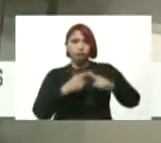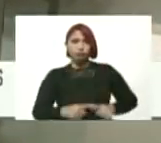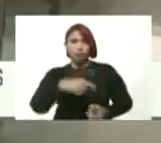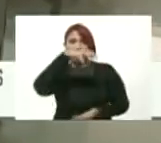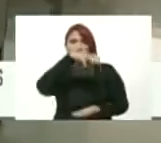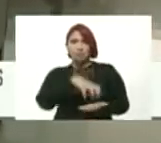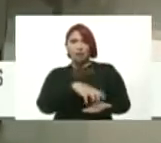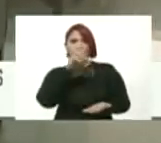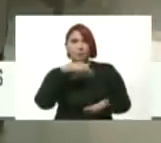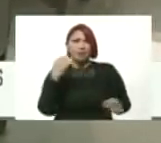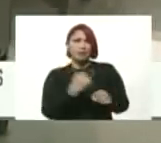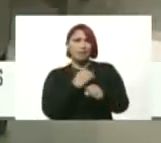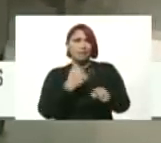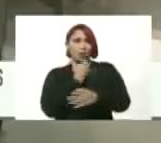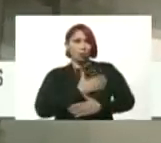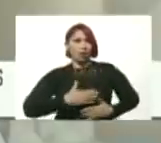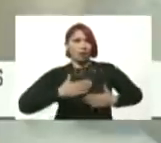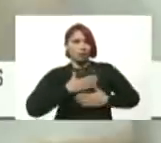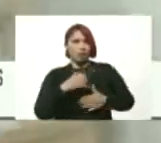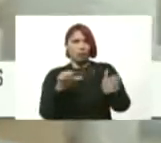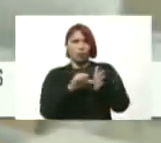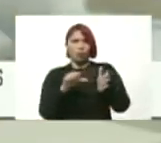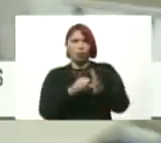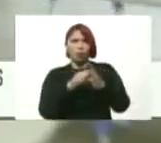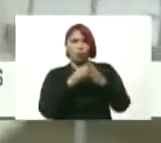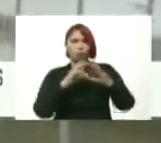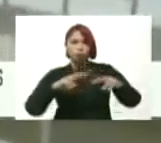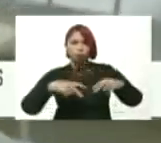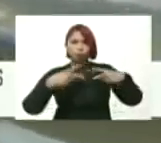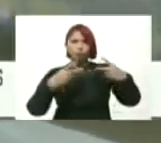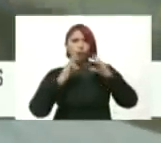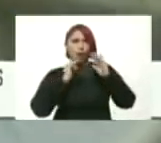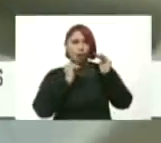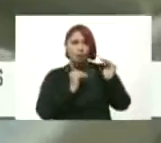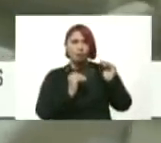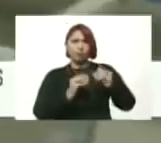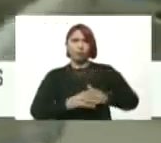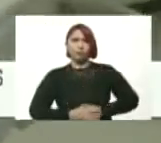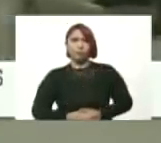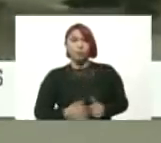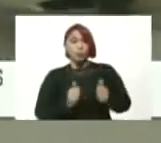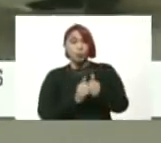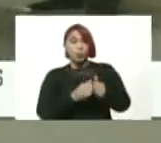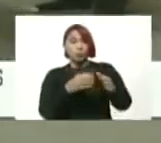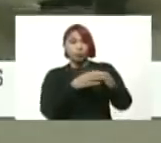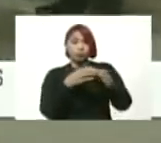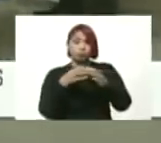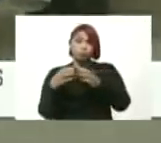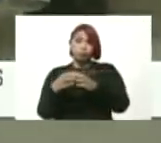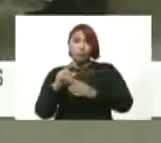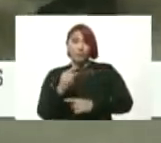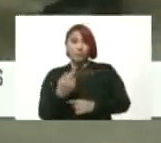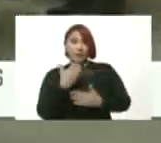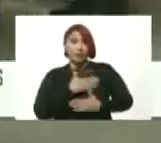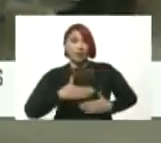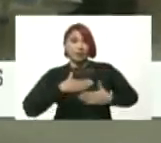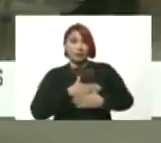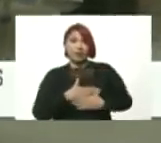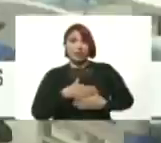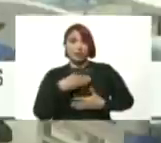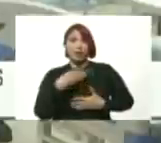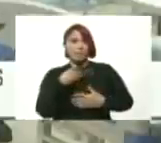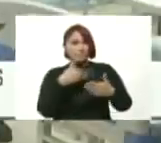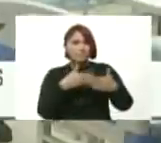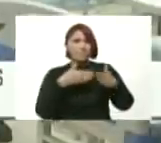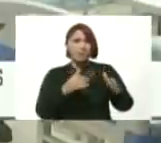obras de calidad donde se ha modernizado y se ha atendido con estructuras de primera calidad a teniendo cada uno de los espacios